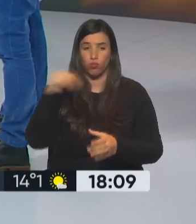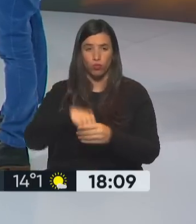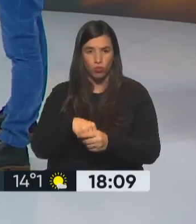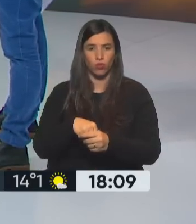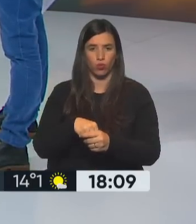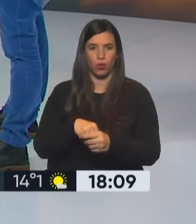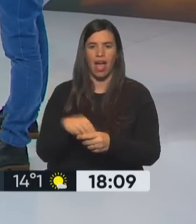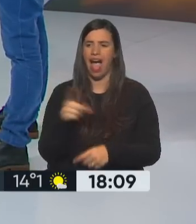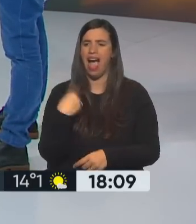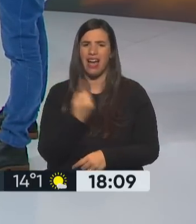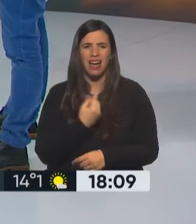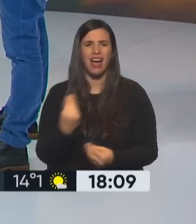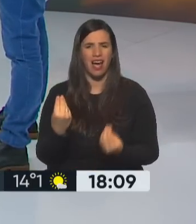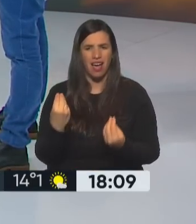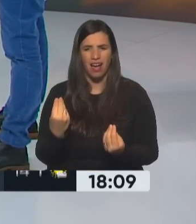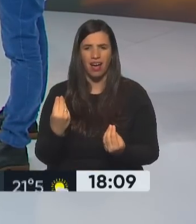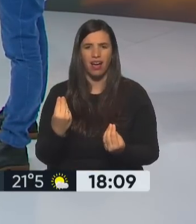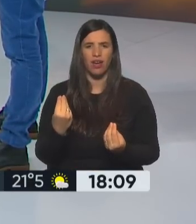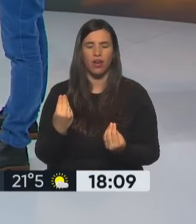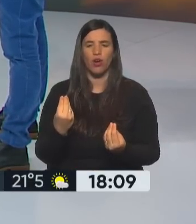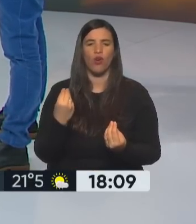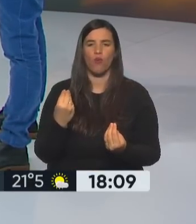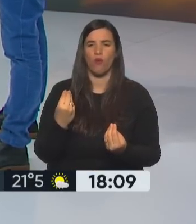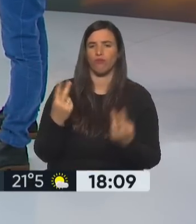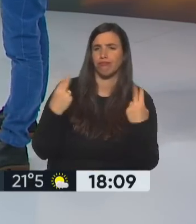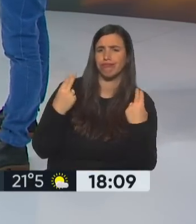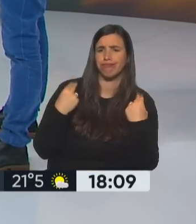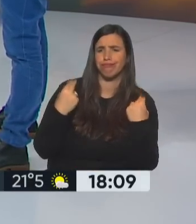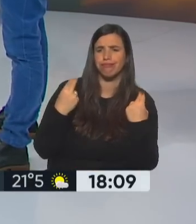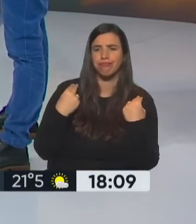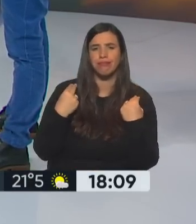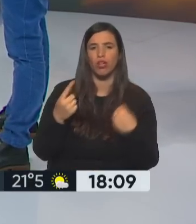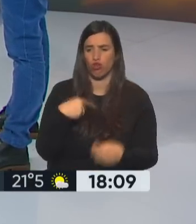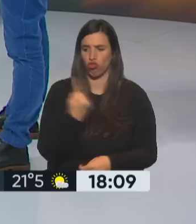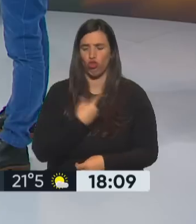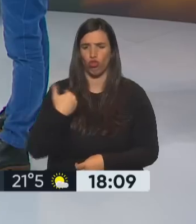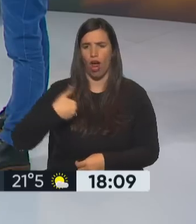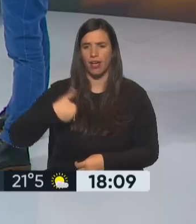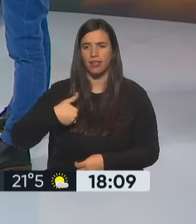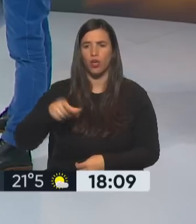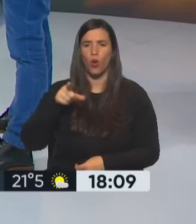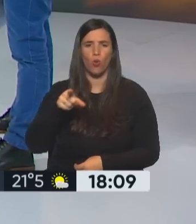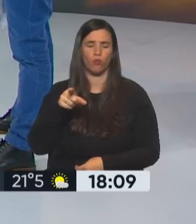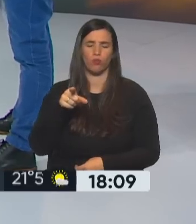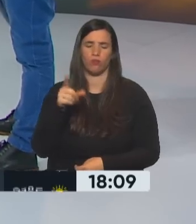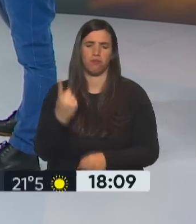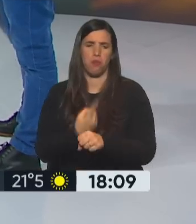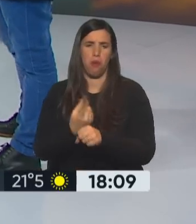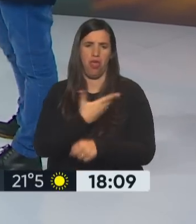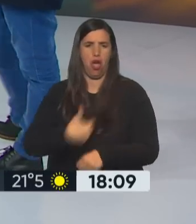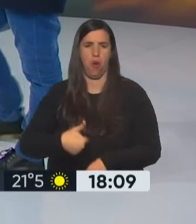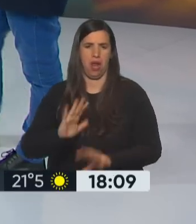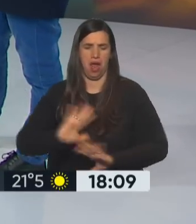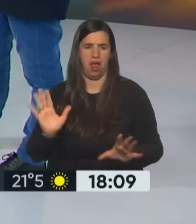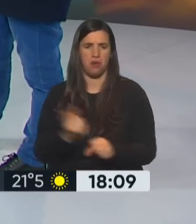los argentinos, rehenes de su incapacidad de gobernar. Dice Larreta. Tras cartón, Patricia